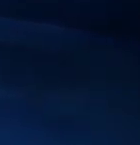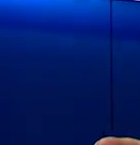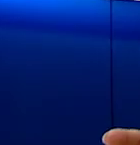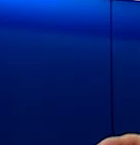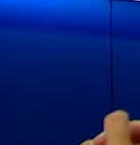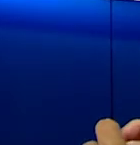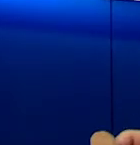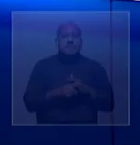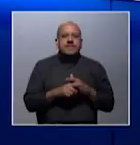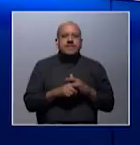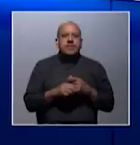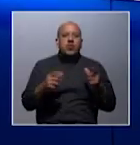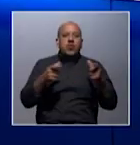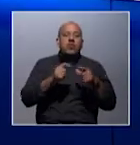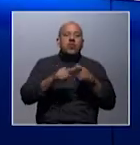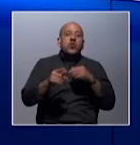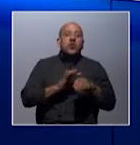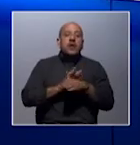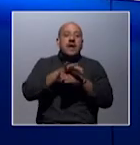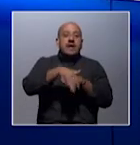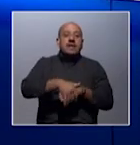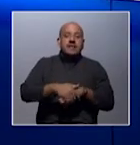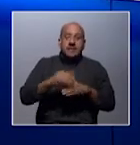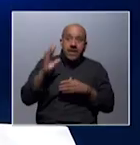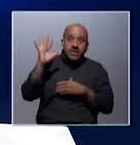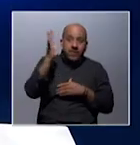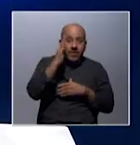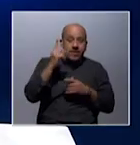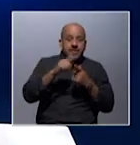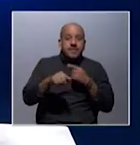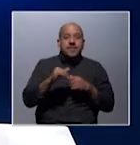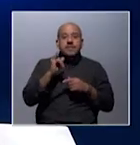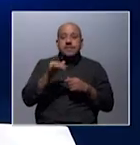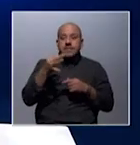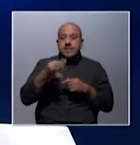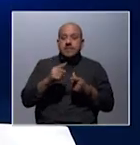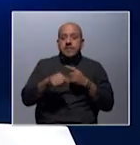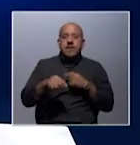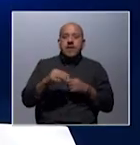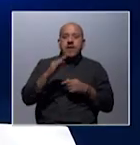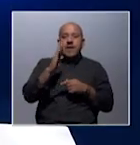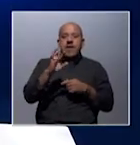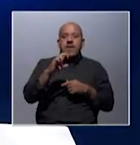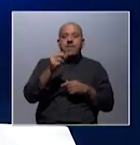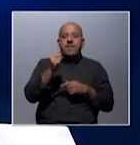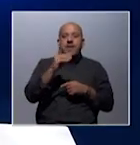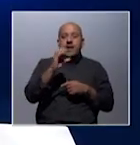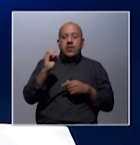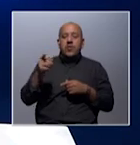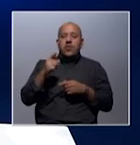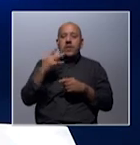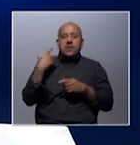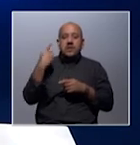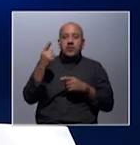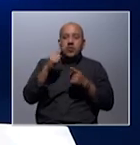la actuación de un conjunto con raíz, podríamos decir, en el interior del país. Es verdad, Martín Prado tuvo un pasado vinculado a